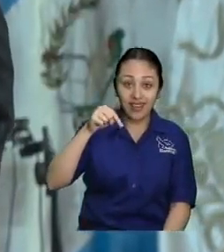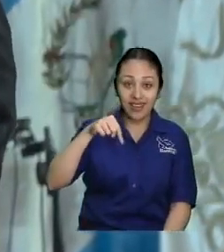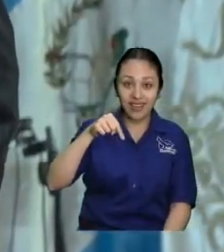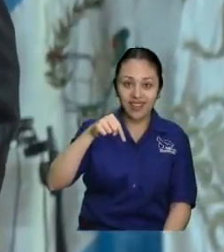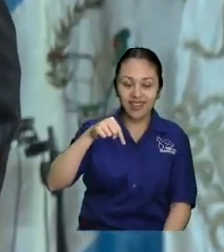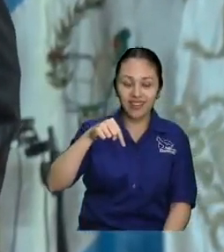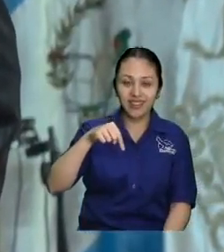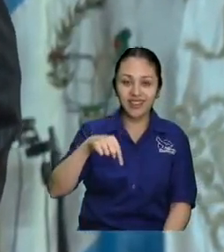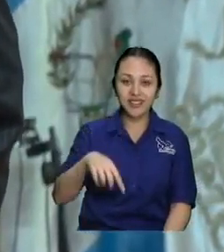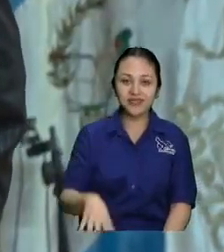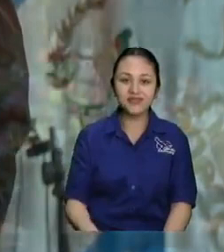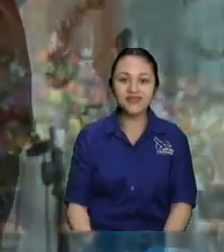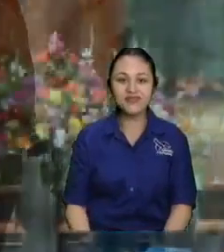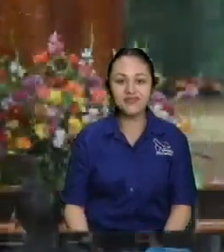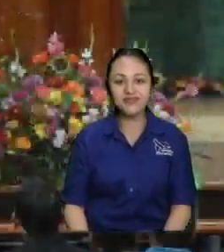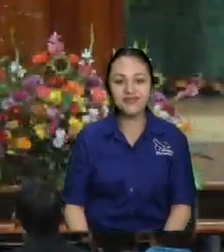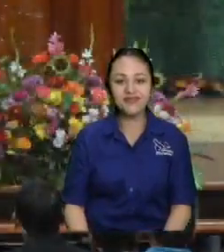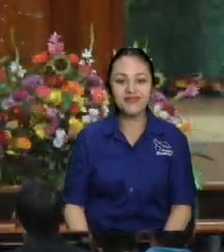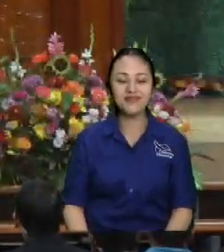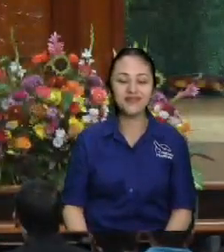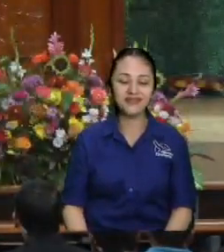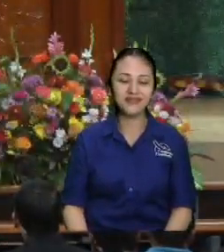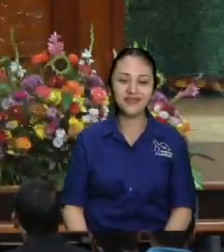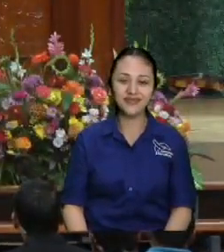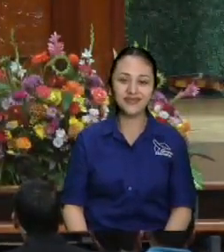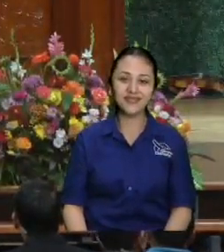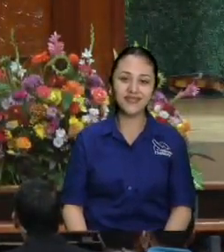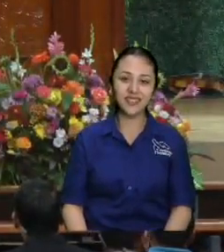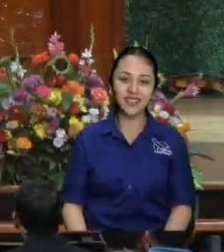Puzun, que mejor, hermano.